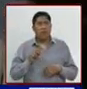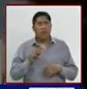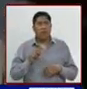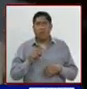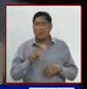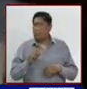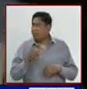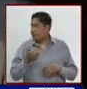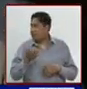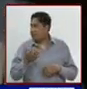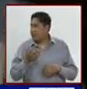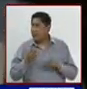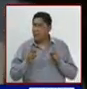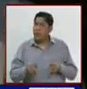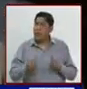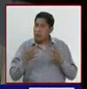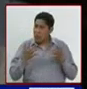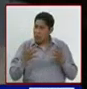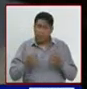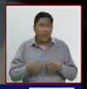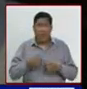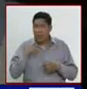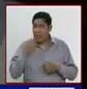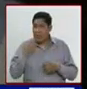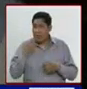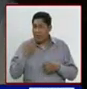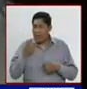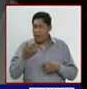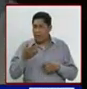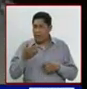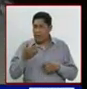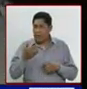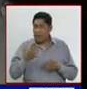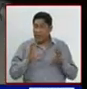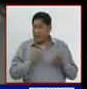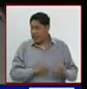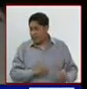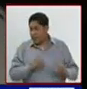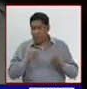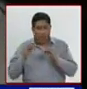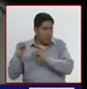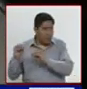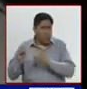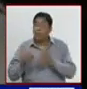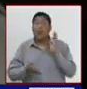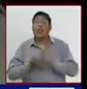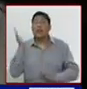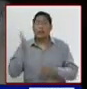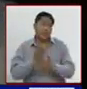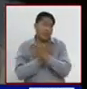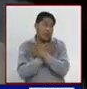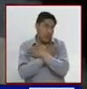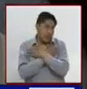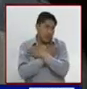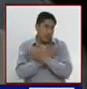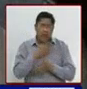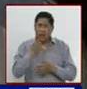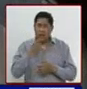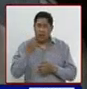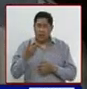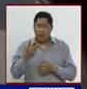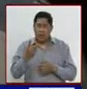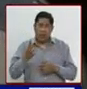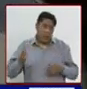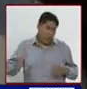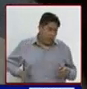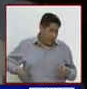se encontraban los habitantes, los mismos que indican que se habían trasladado al cementerio. También decían que habían